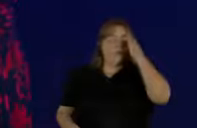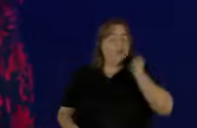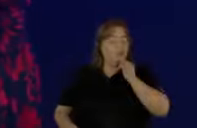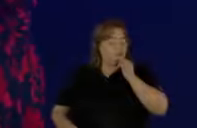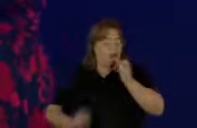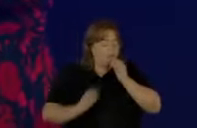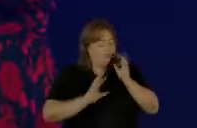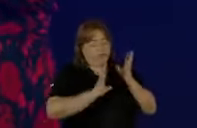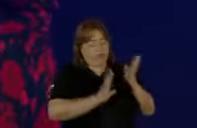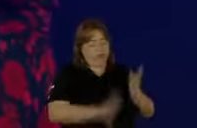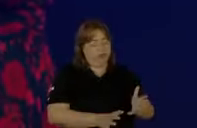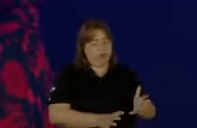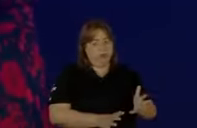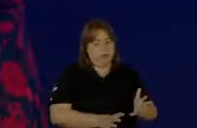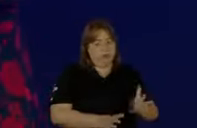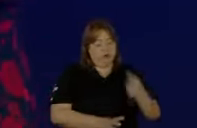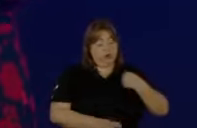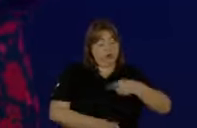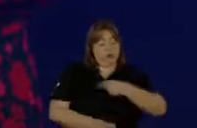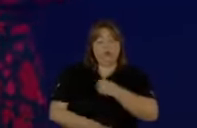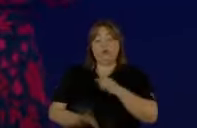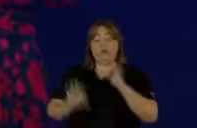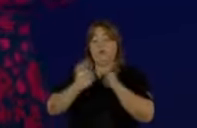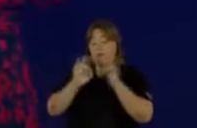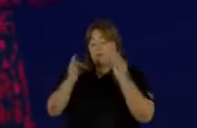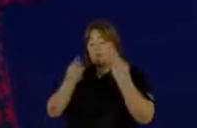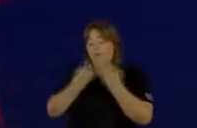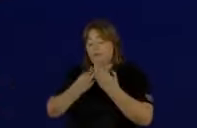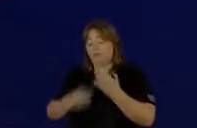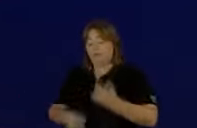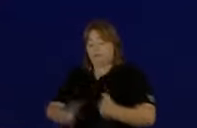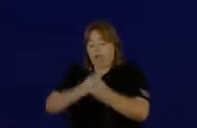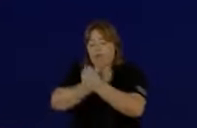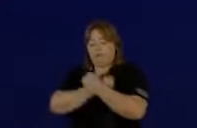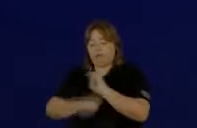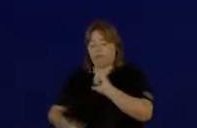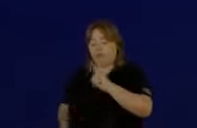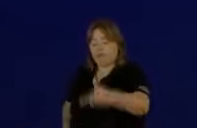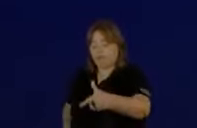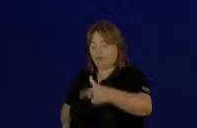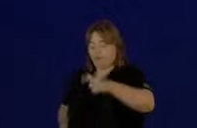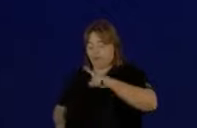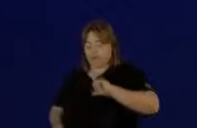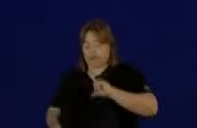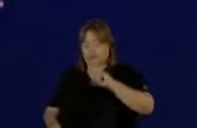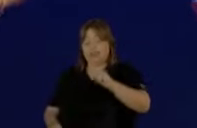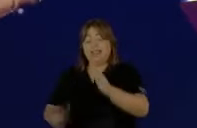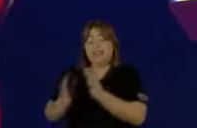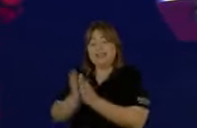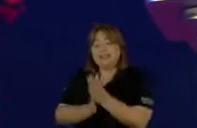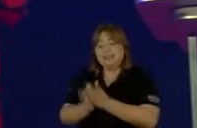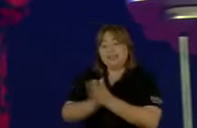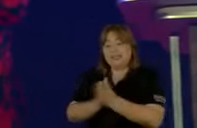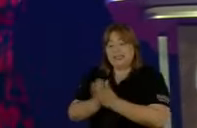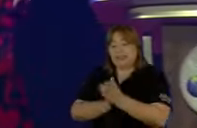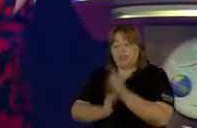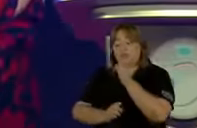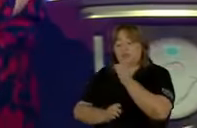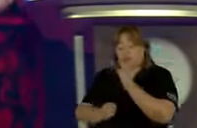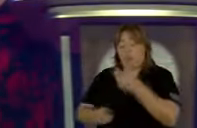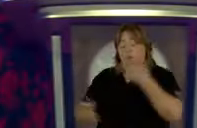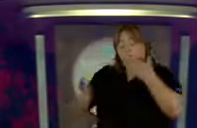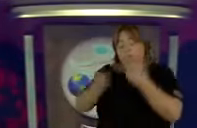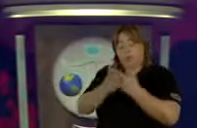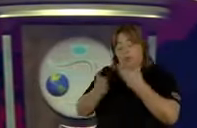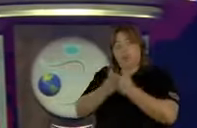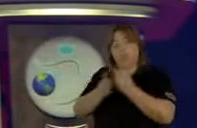menospreciemos el hecho de que somos familia, que nos amamos unos a otros y que estamos interesados en el bienestar de los demás. ¿Cuánto dan gloria a